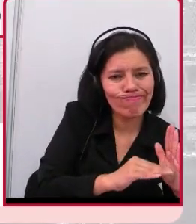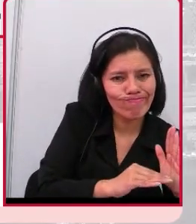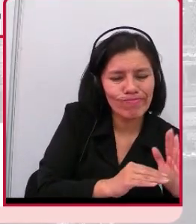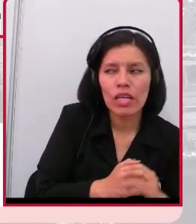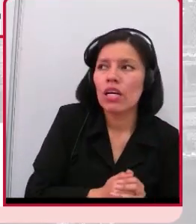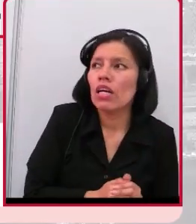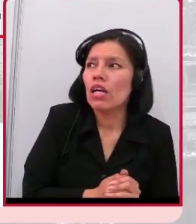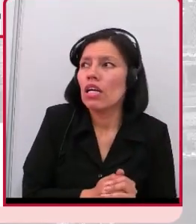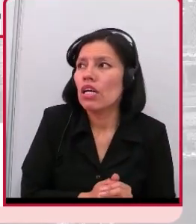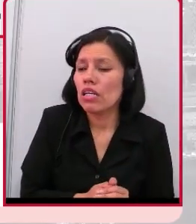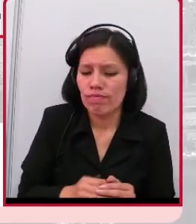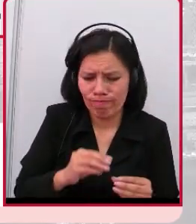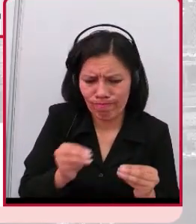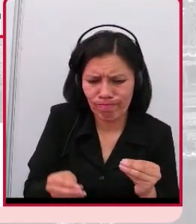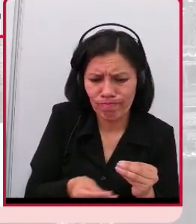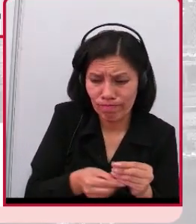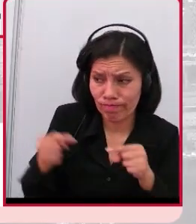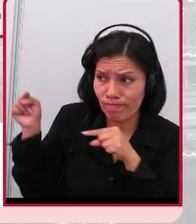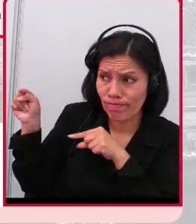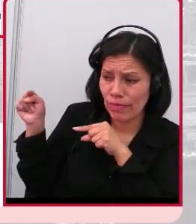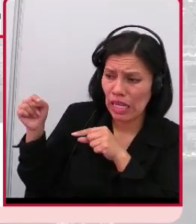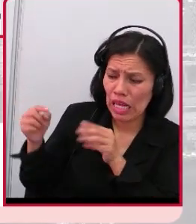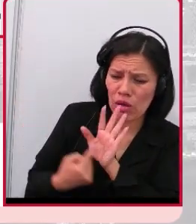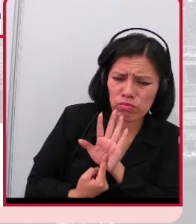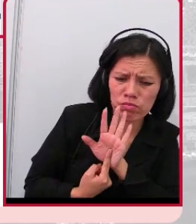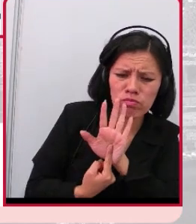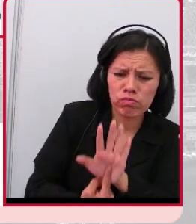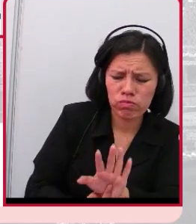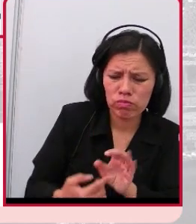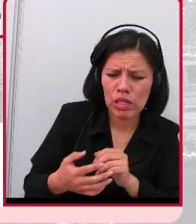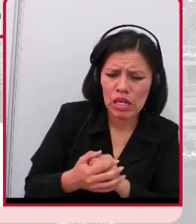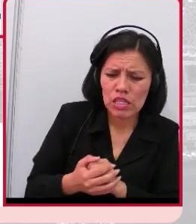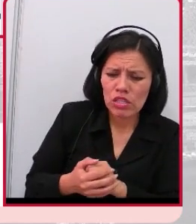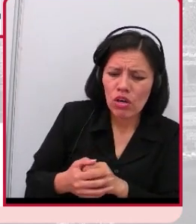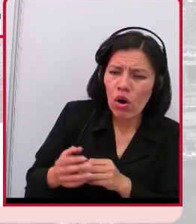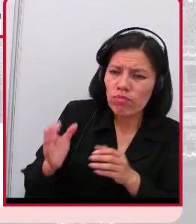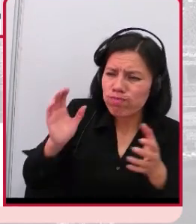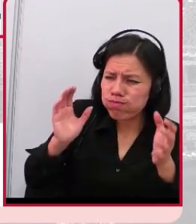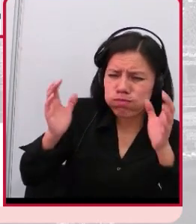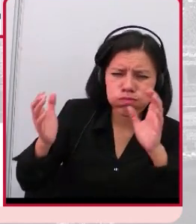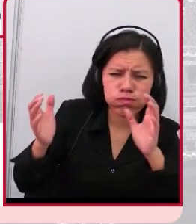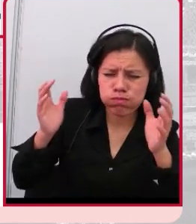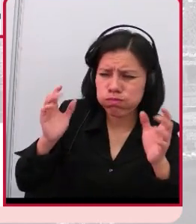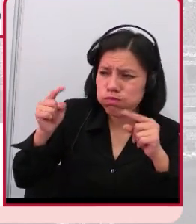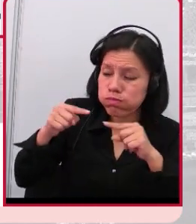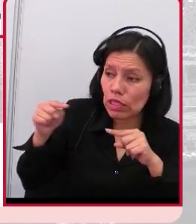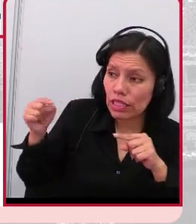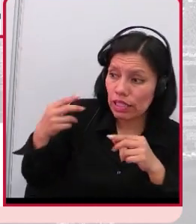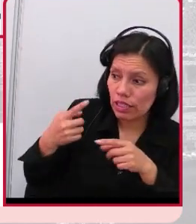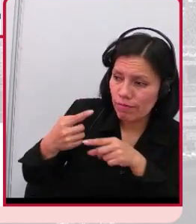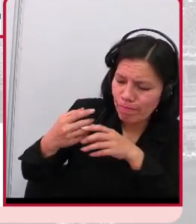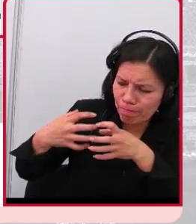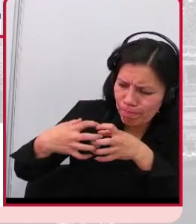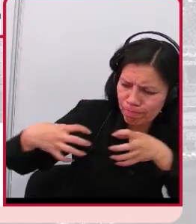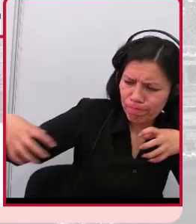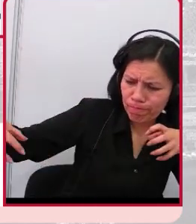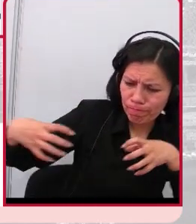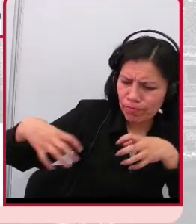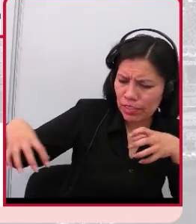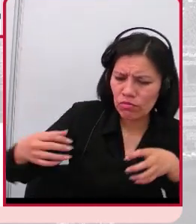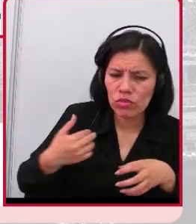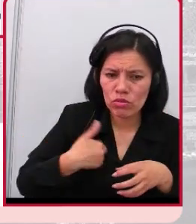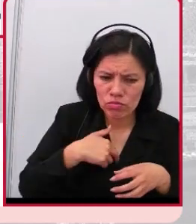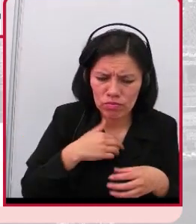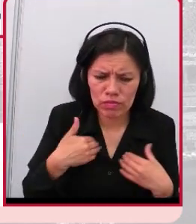En adición, este es un muestreo comparativo y propio de la implementación. Nuestro circuito de separación cuenta con una